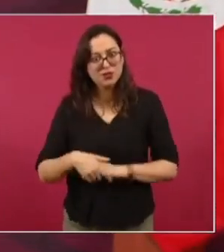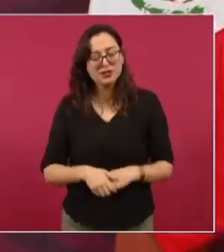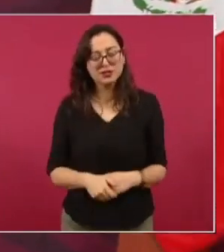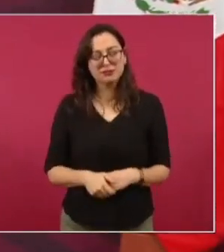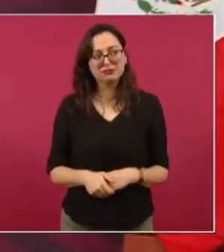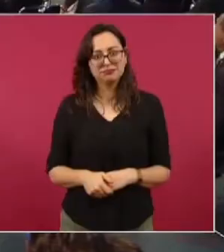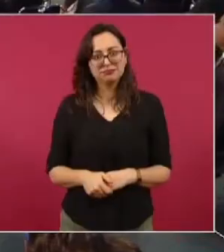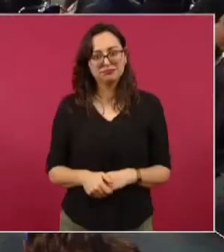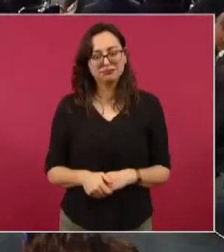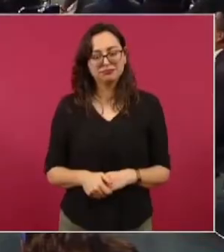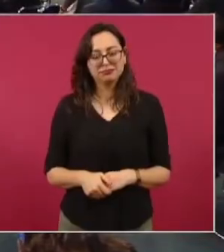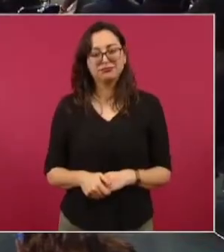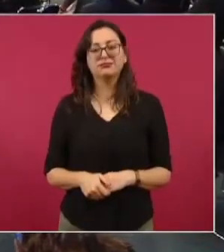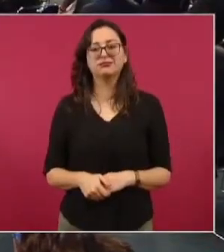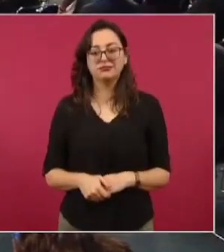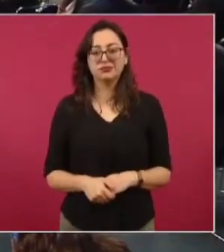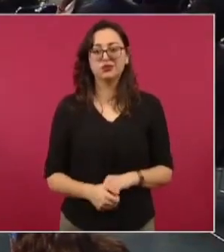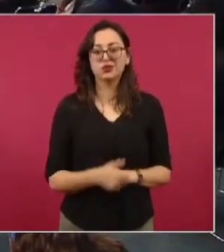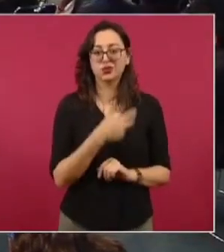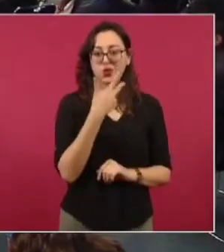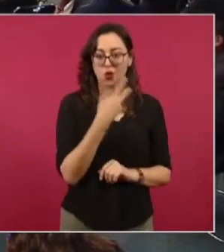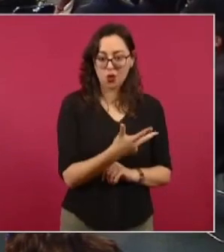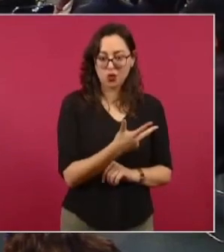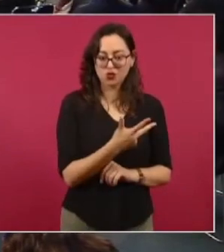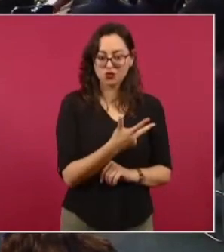desde las ocho